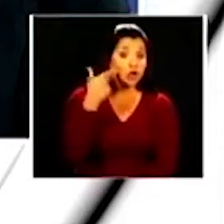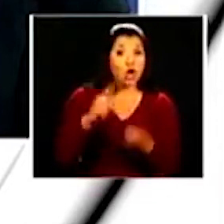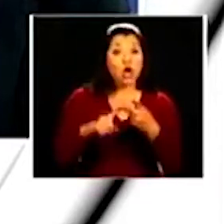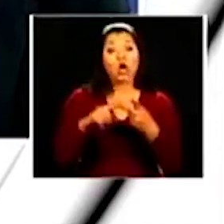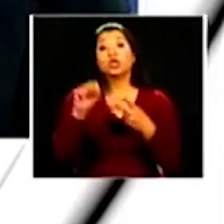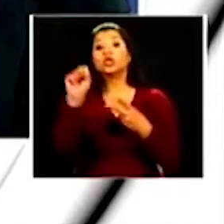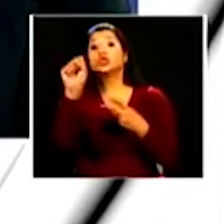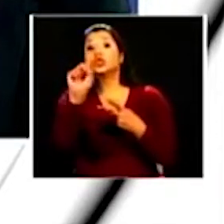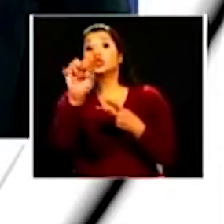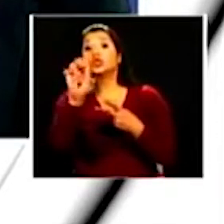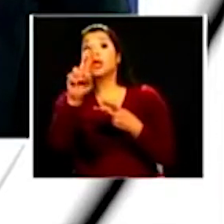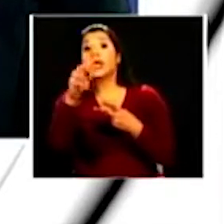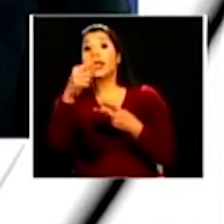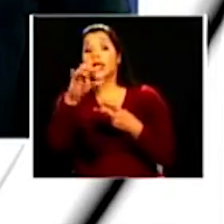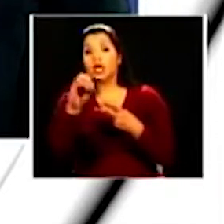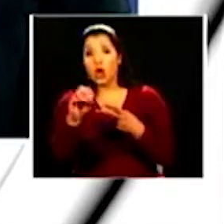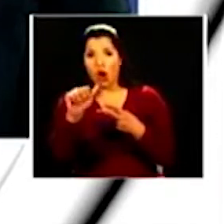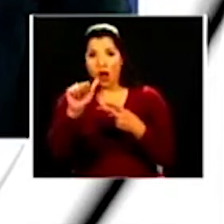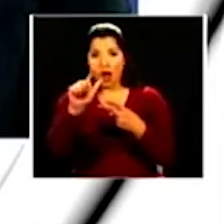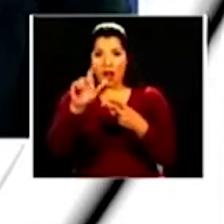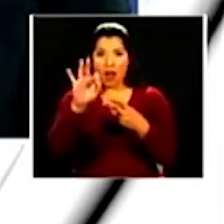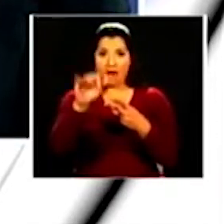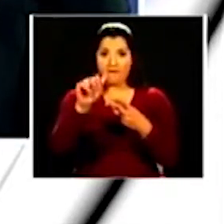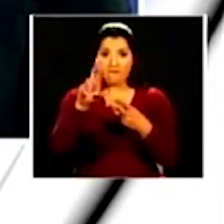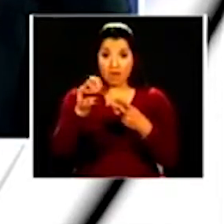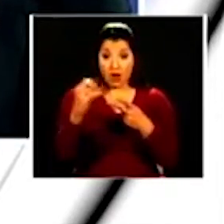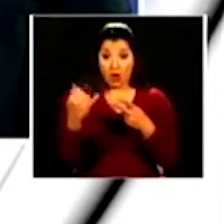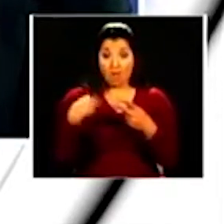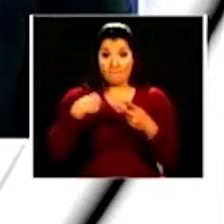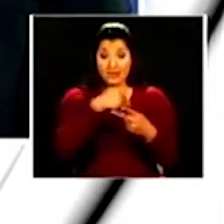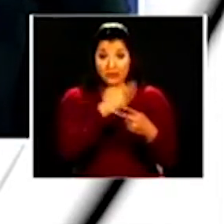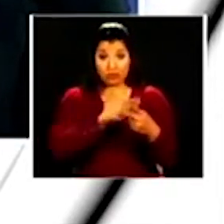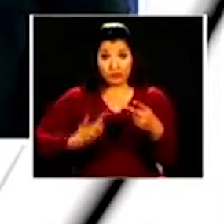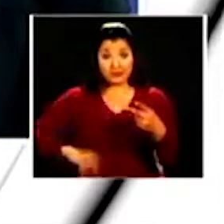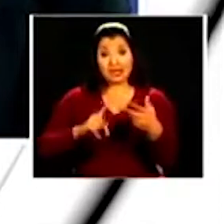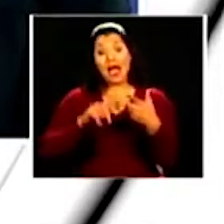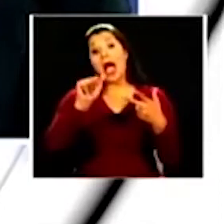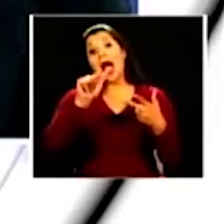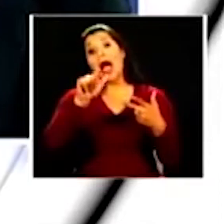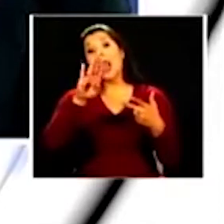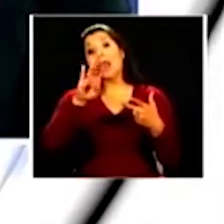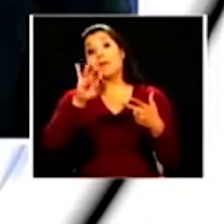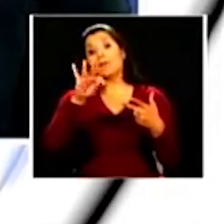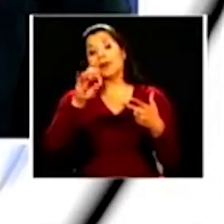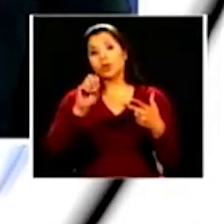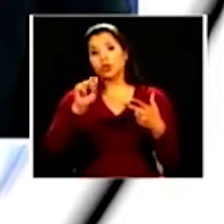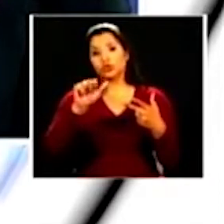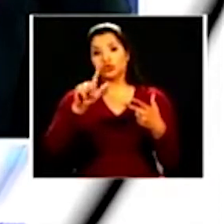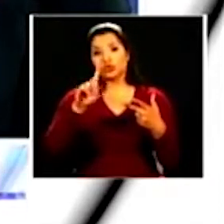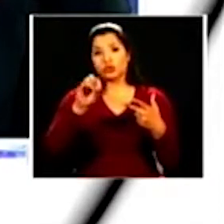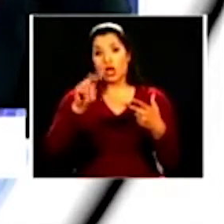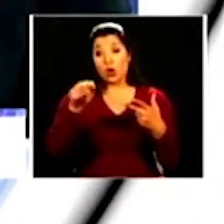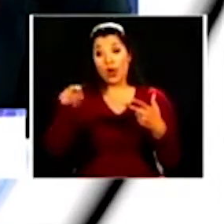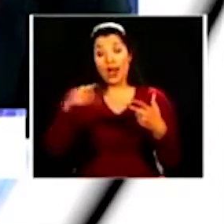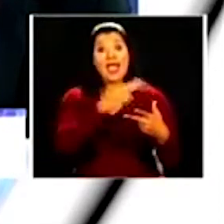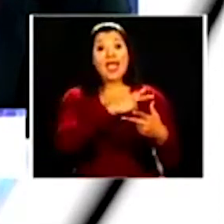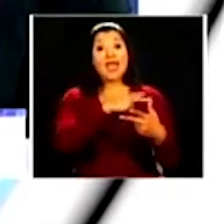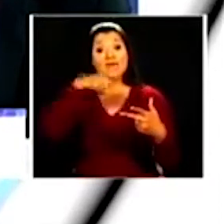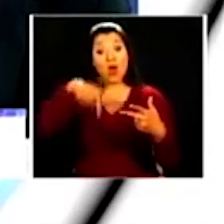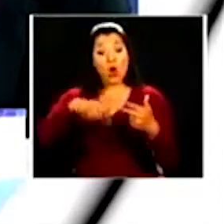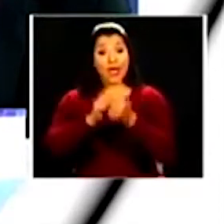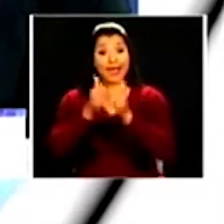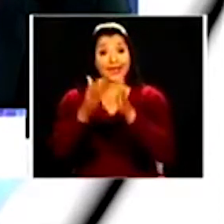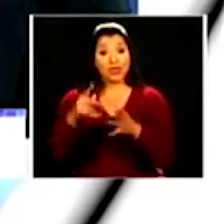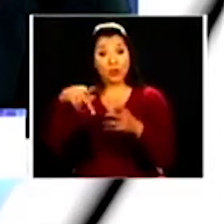Sergio Alfaro, actual ministro de la Presidencia, y como Alberto Salom, quien fue jefe del hoy candidato del Partido Acción Ciudadana.